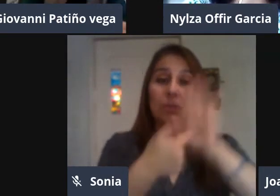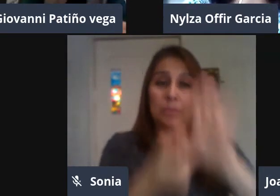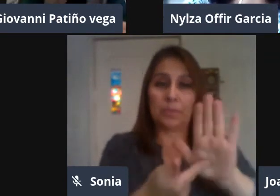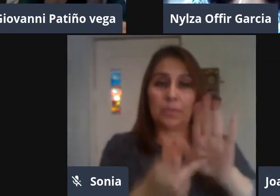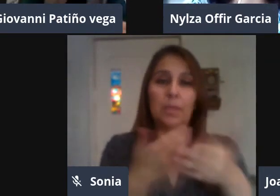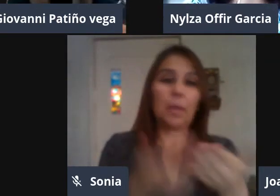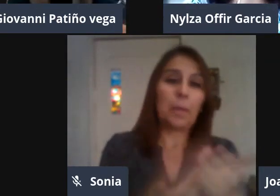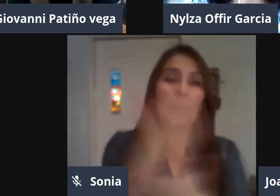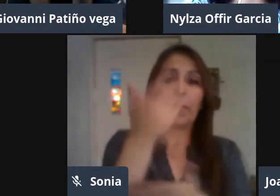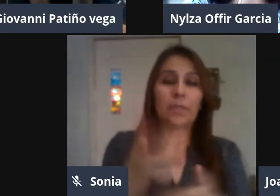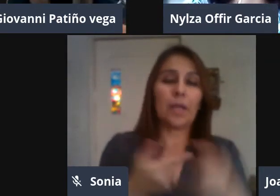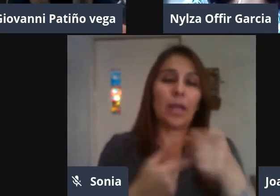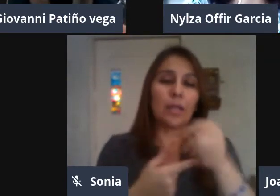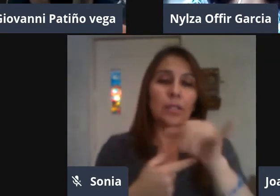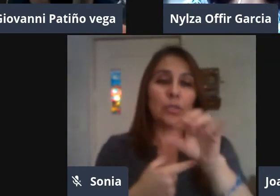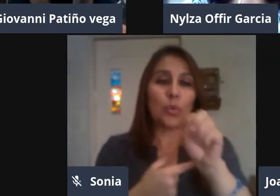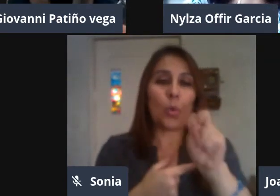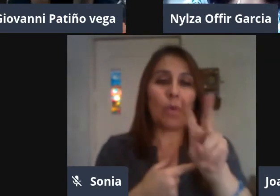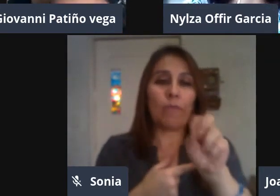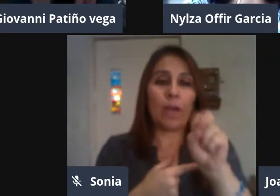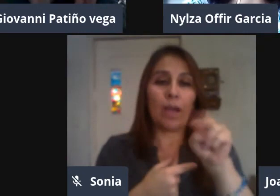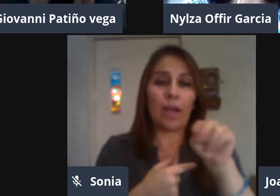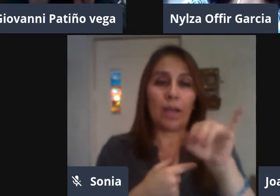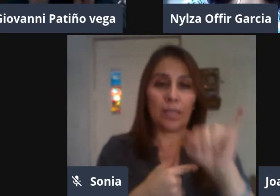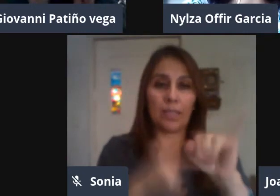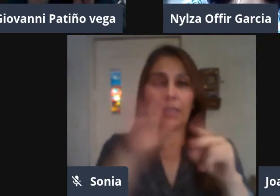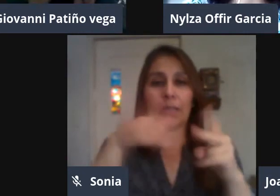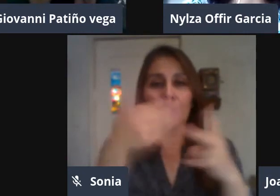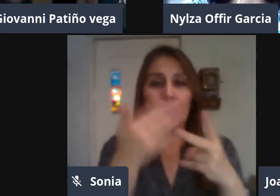rápidamente luego unirse al juego feroz